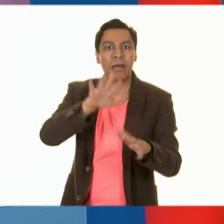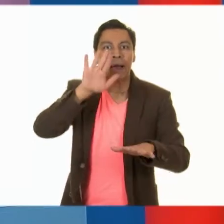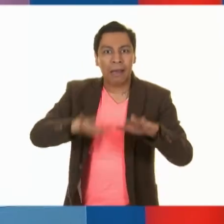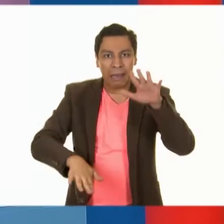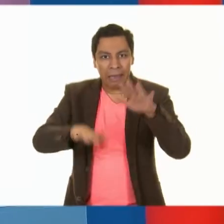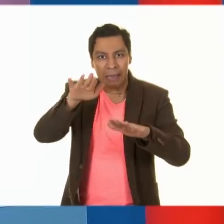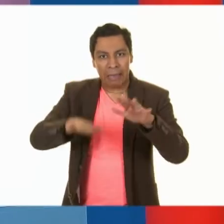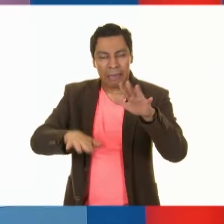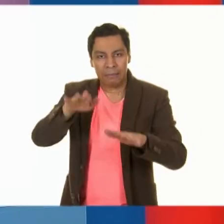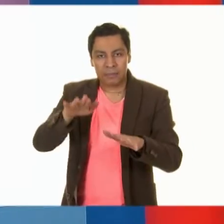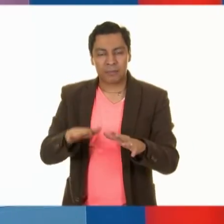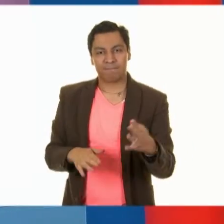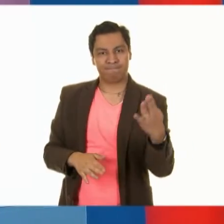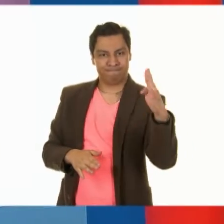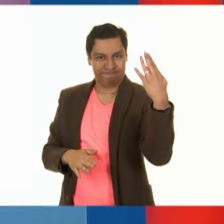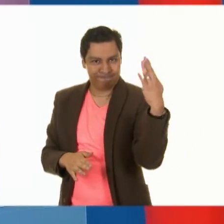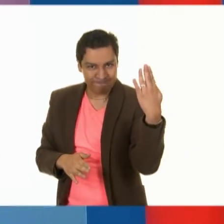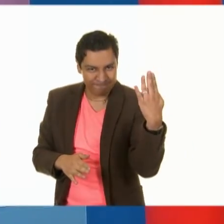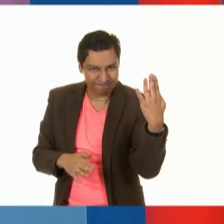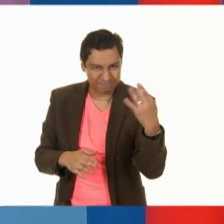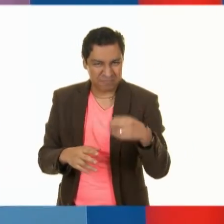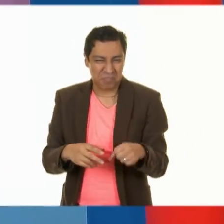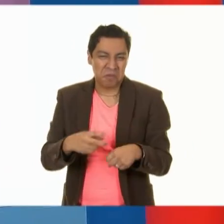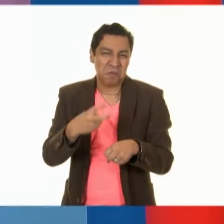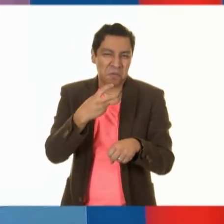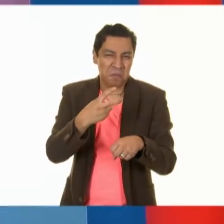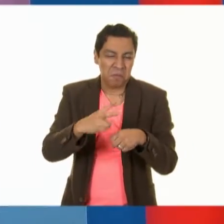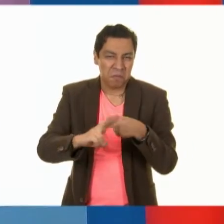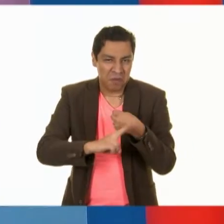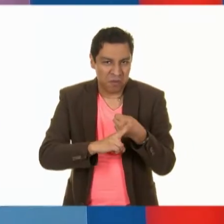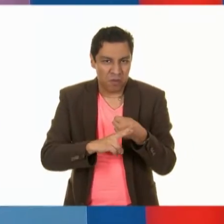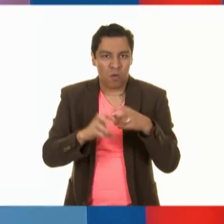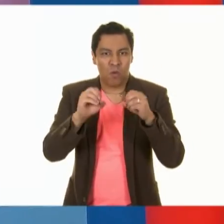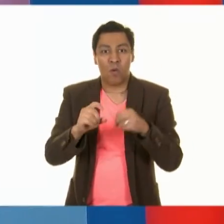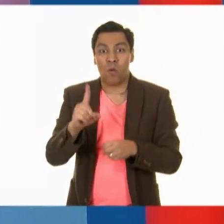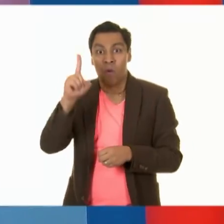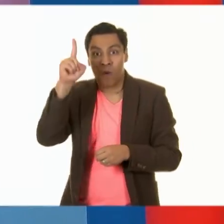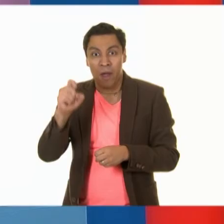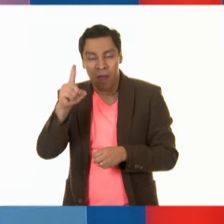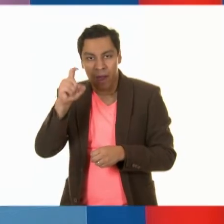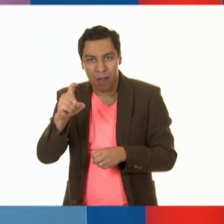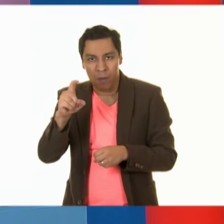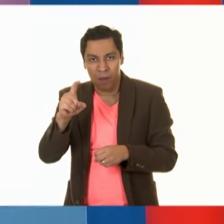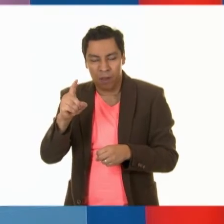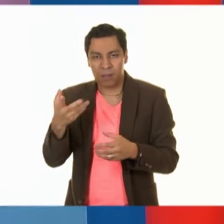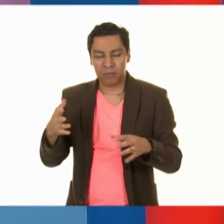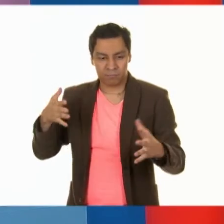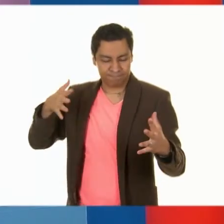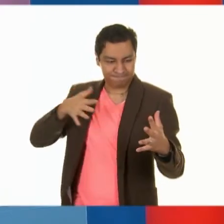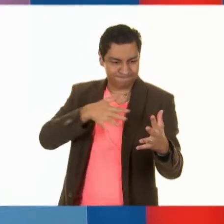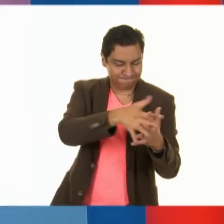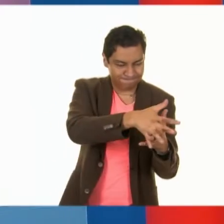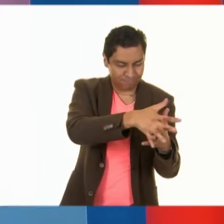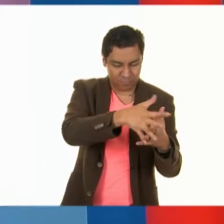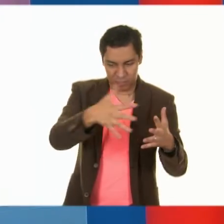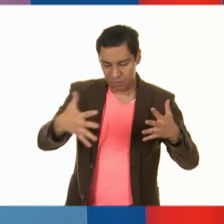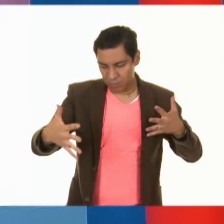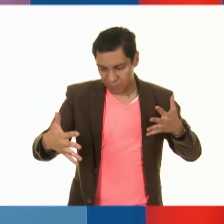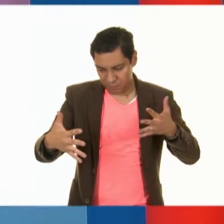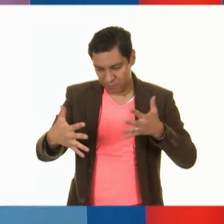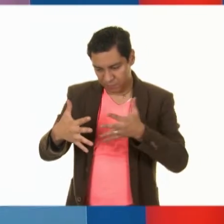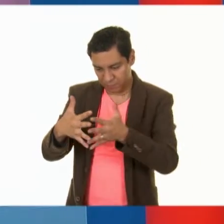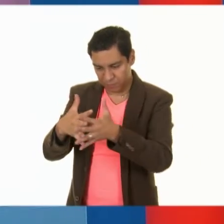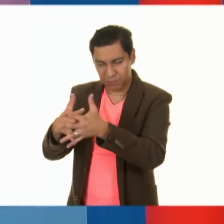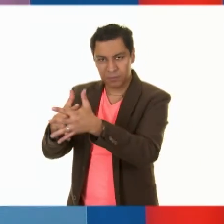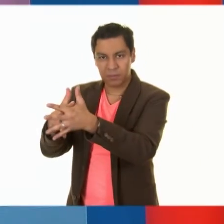Uh-huh. El cristal y el agua son transparentes como el aire, pero más densos. Y al ver un objeto a través de ellos, este